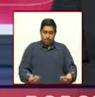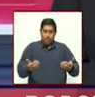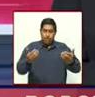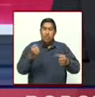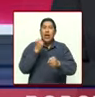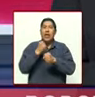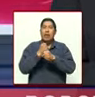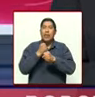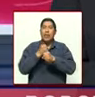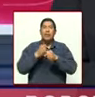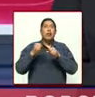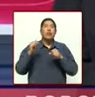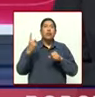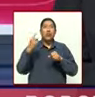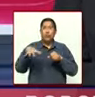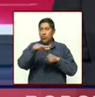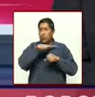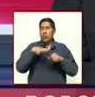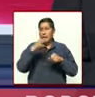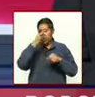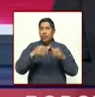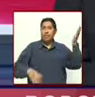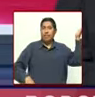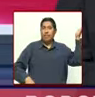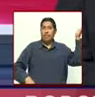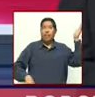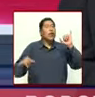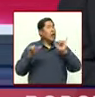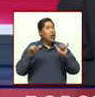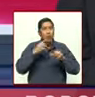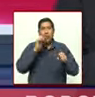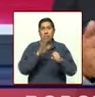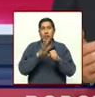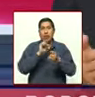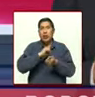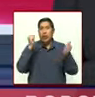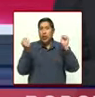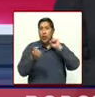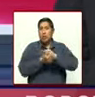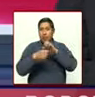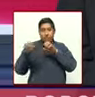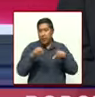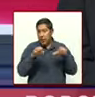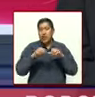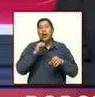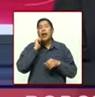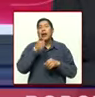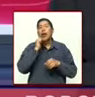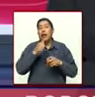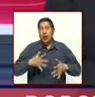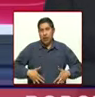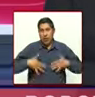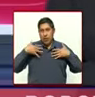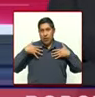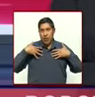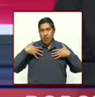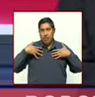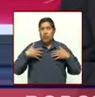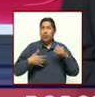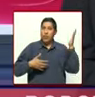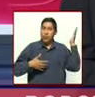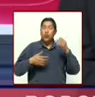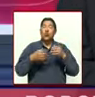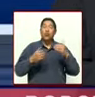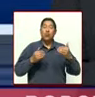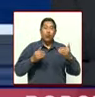trabajar en ambientes domésticos no solo están a la vuelta de la esquina, sino que prometen cambiar la manera en que se gestiona la vida cotidiana. Neo Beta es un